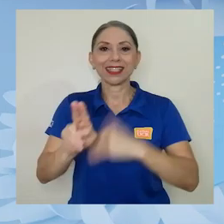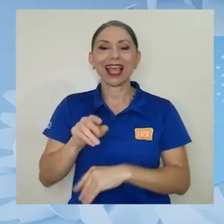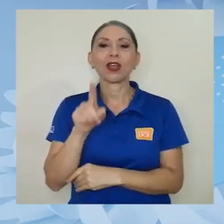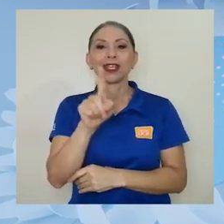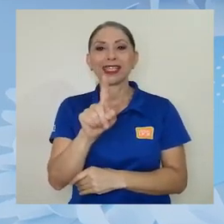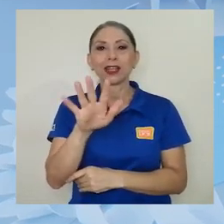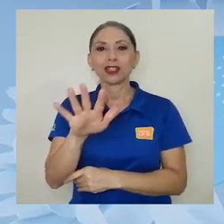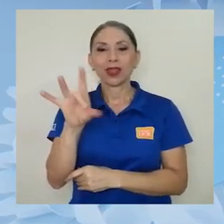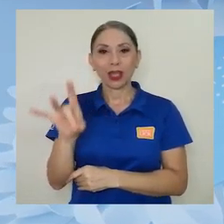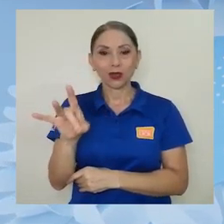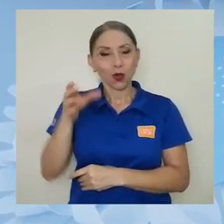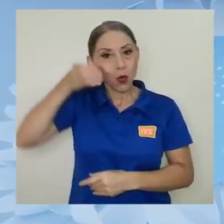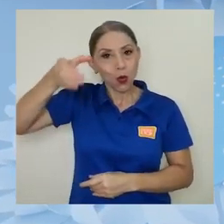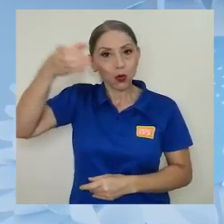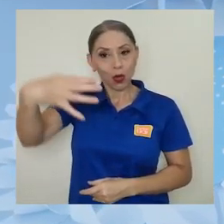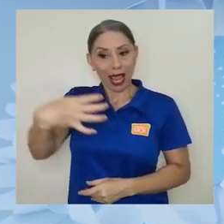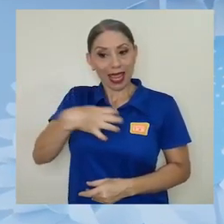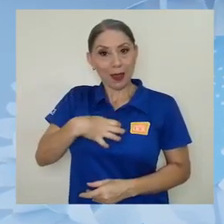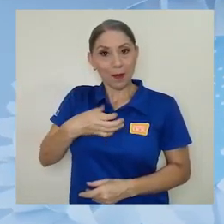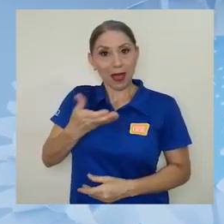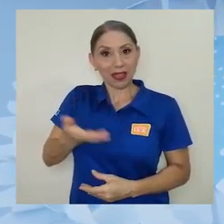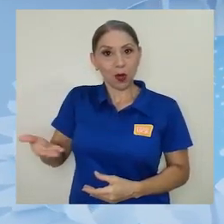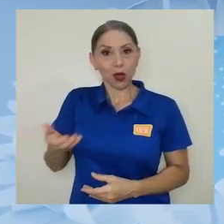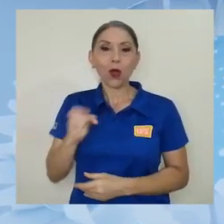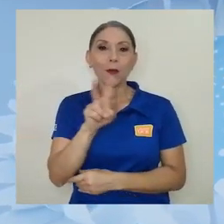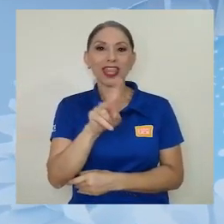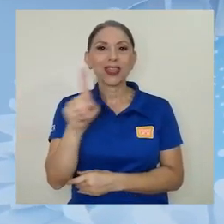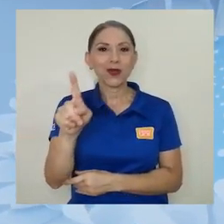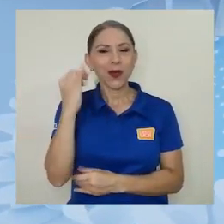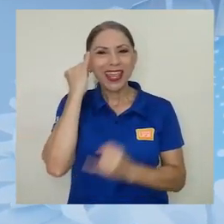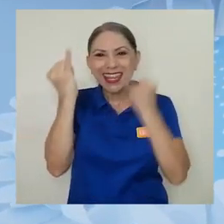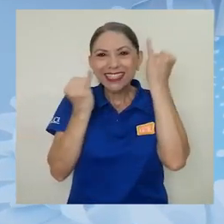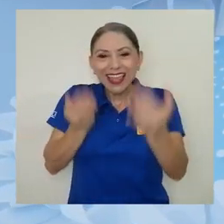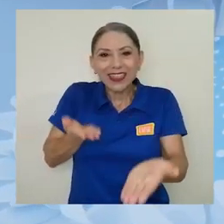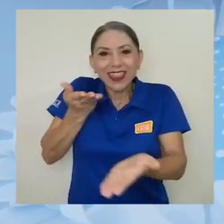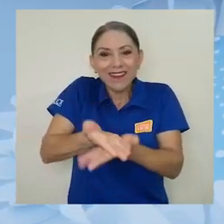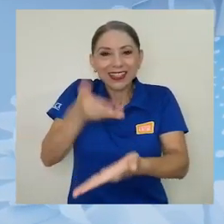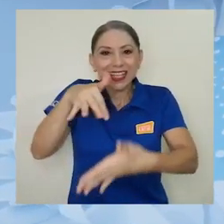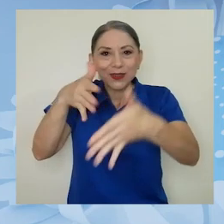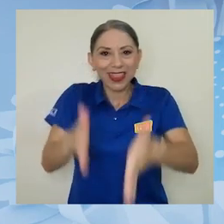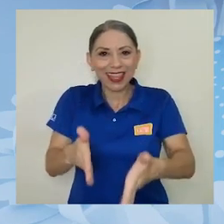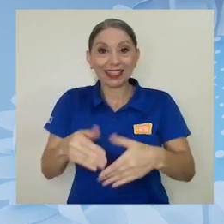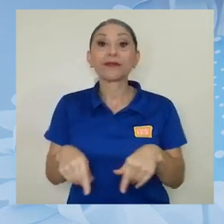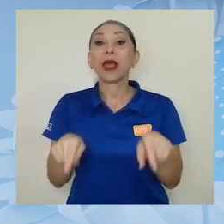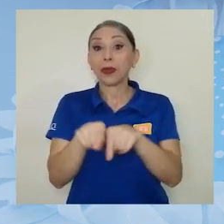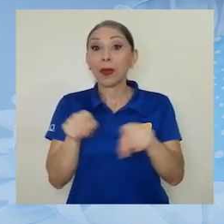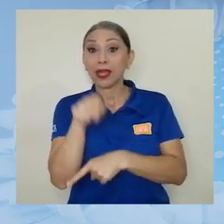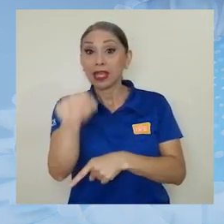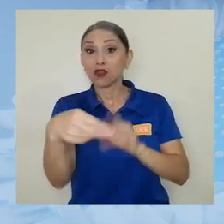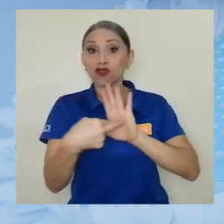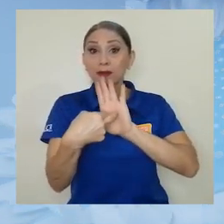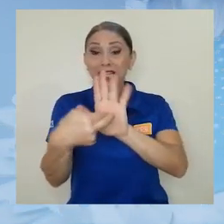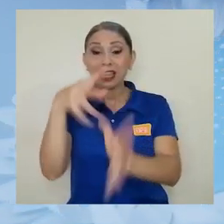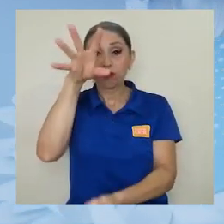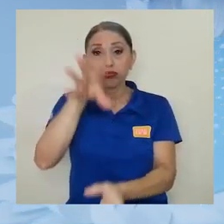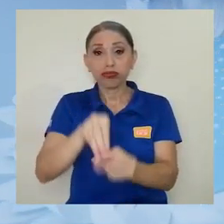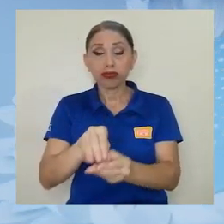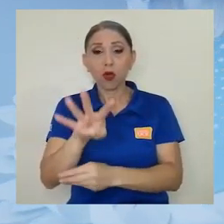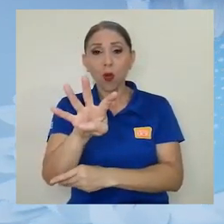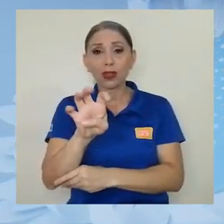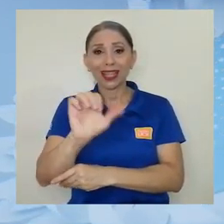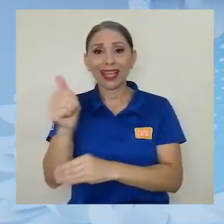158 de Cultura y Patrimonio y 21 son Iniciativas Estudiantiles. Esto también representa un total de